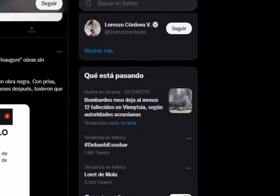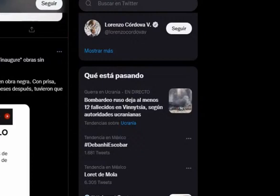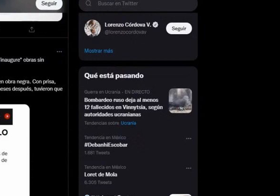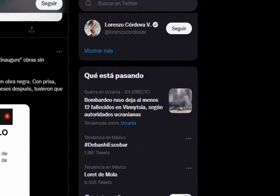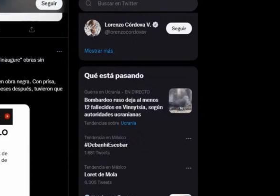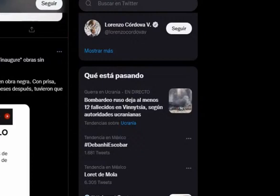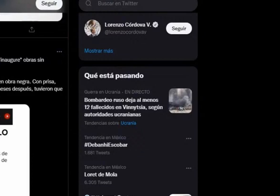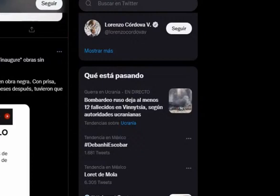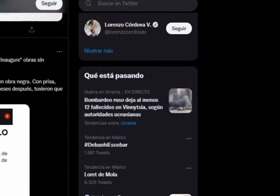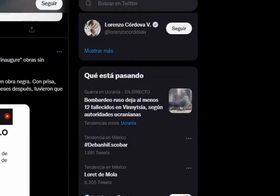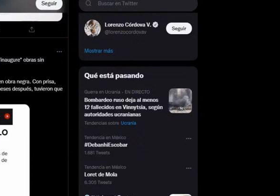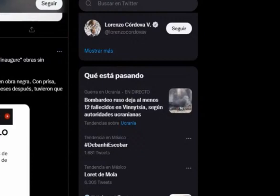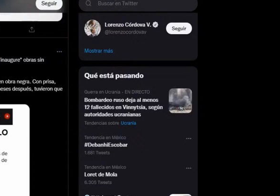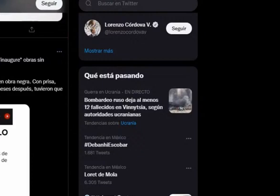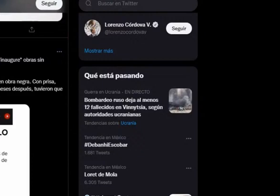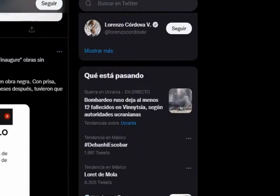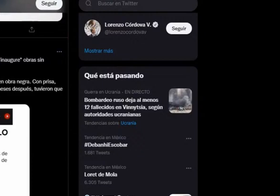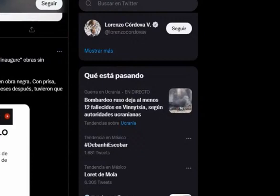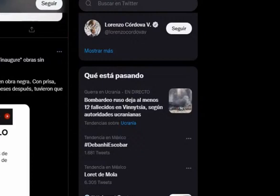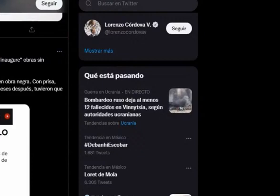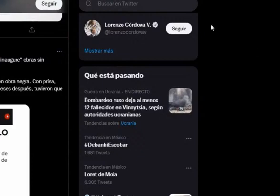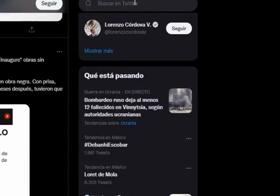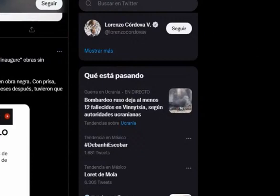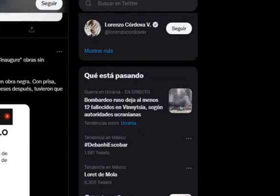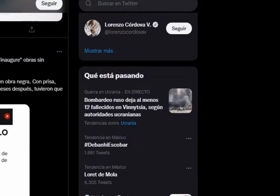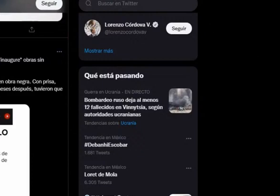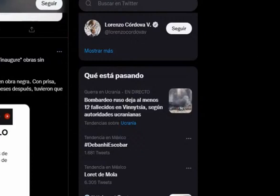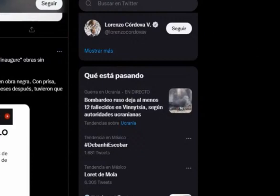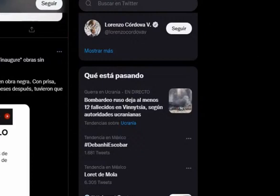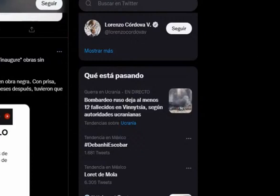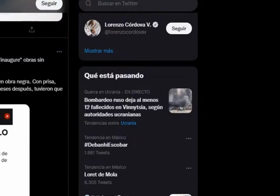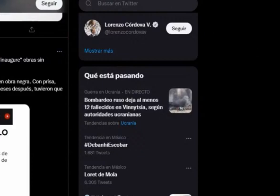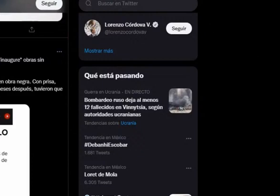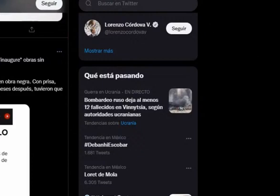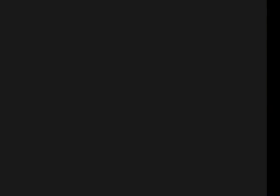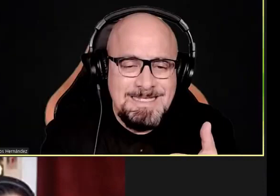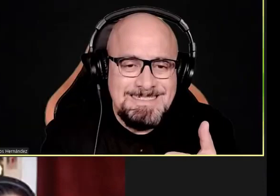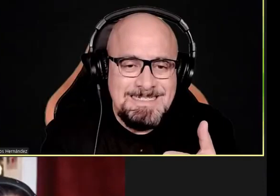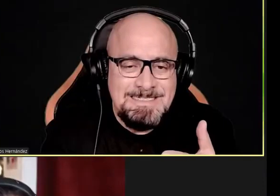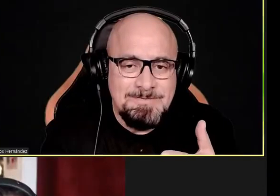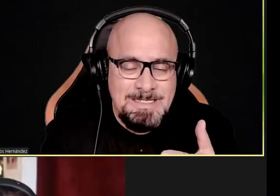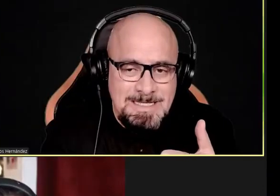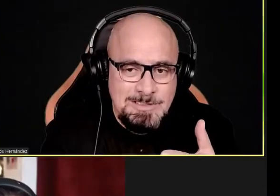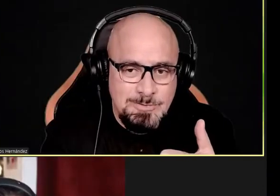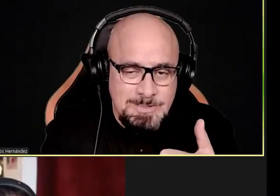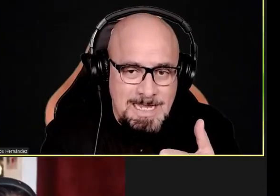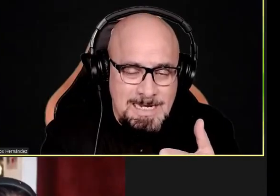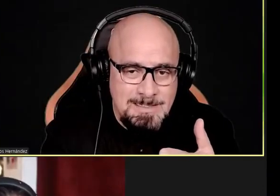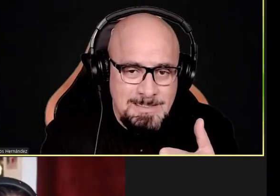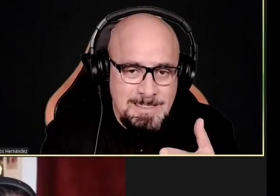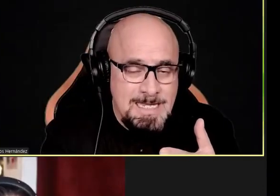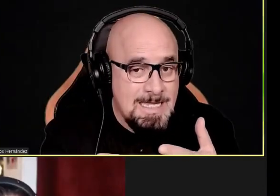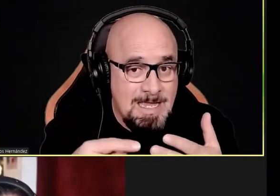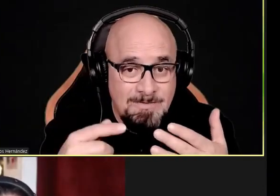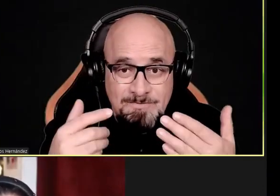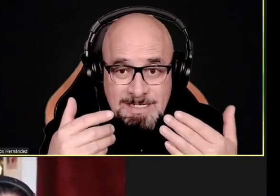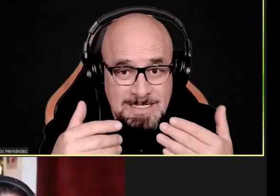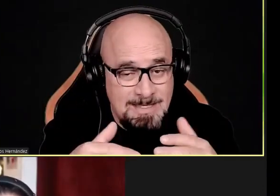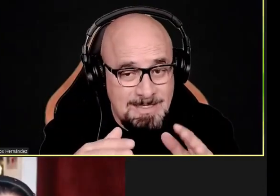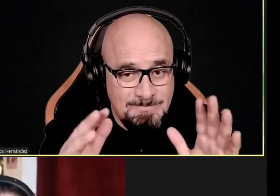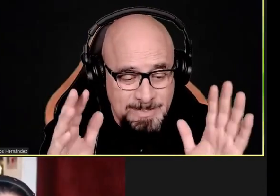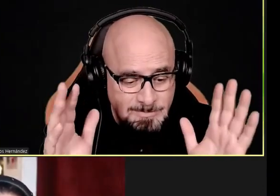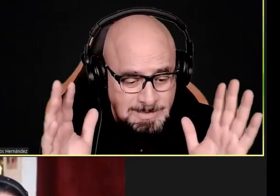su clasismo su racismo su falta de sensibilidad social e